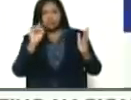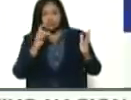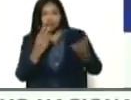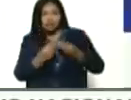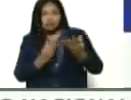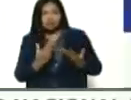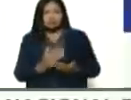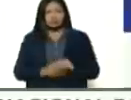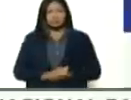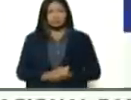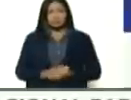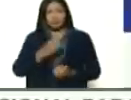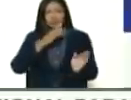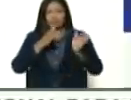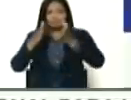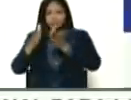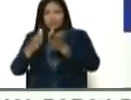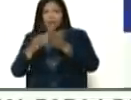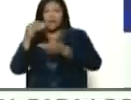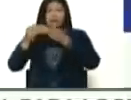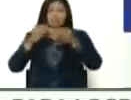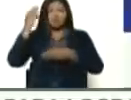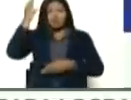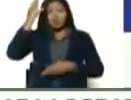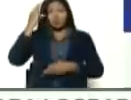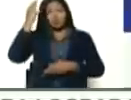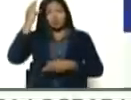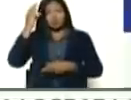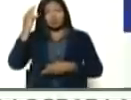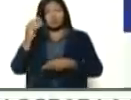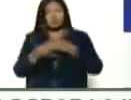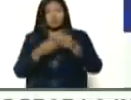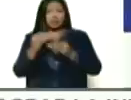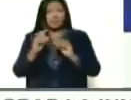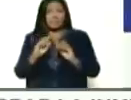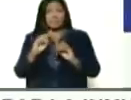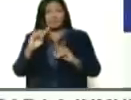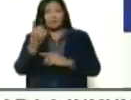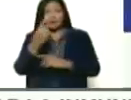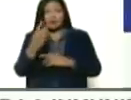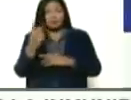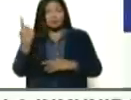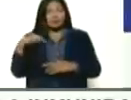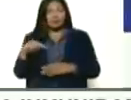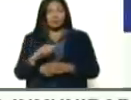decía crear conciencia es una de las tareas primordiales que tenemos